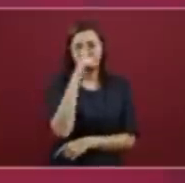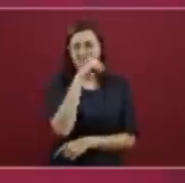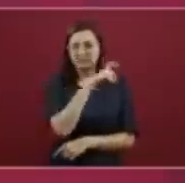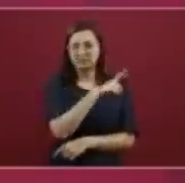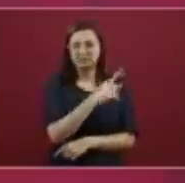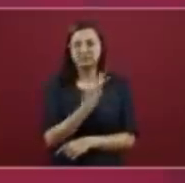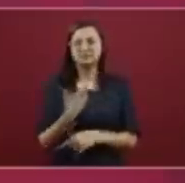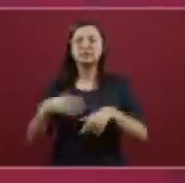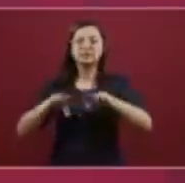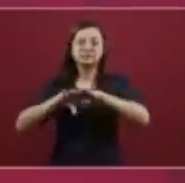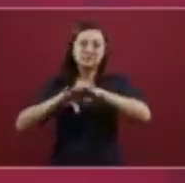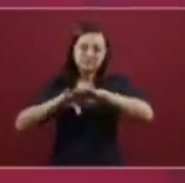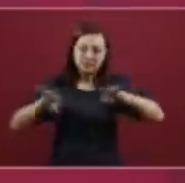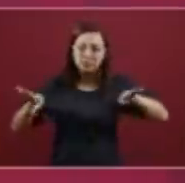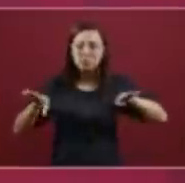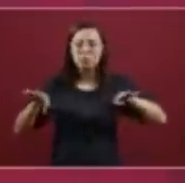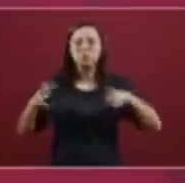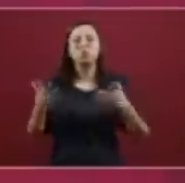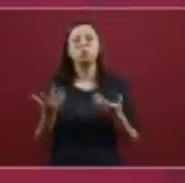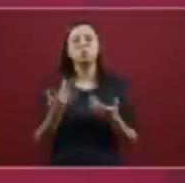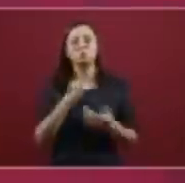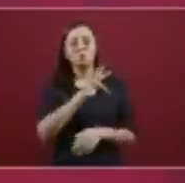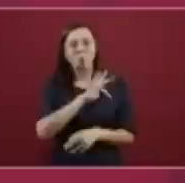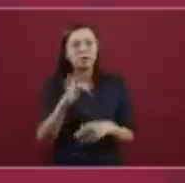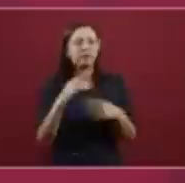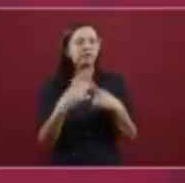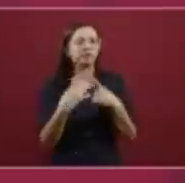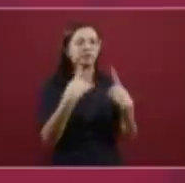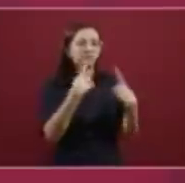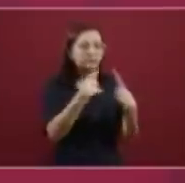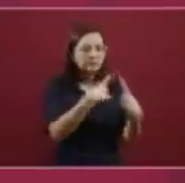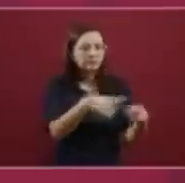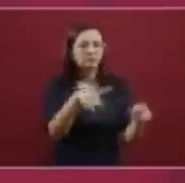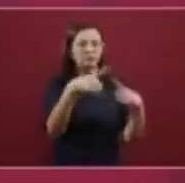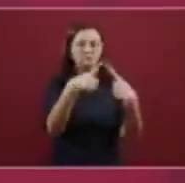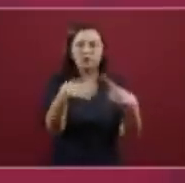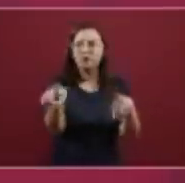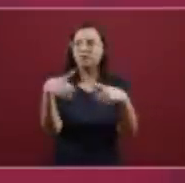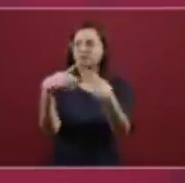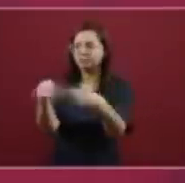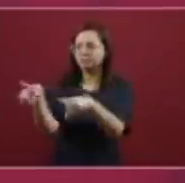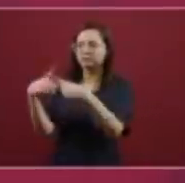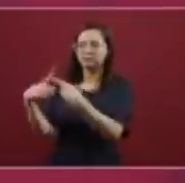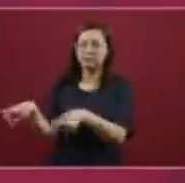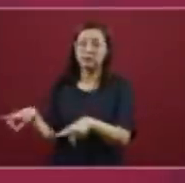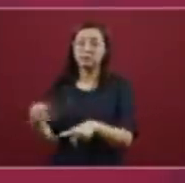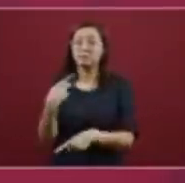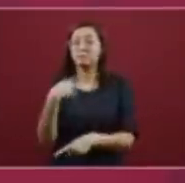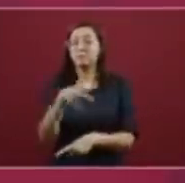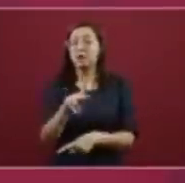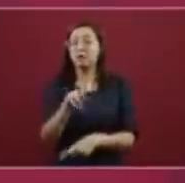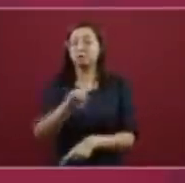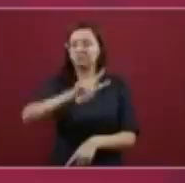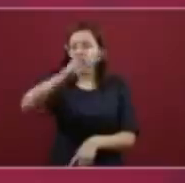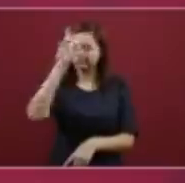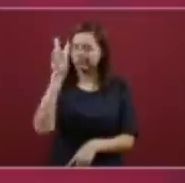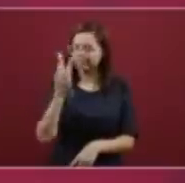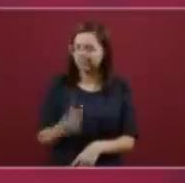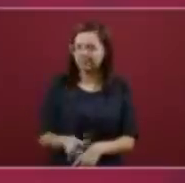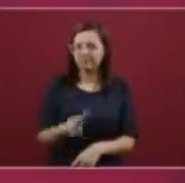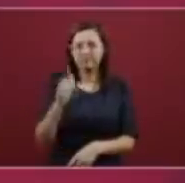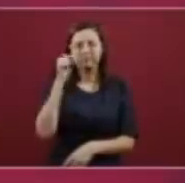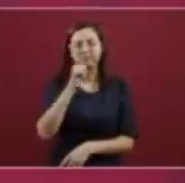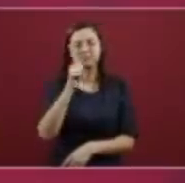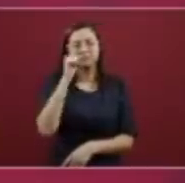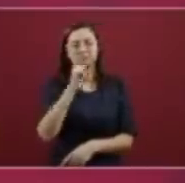una democracia tiene que haber pluralidad y apego a la verdad siempre. Y con el